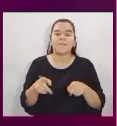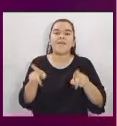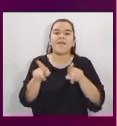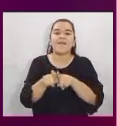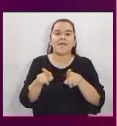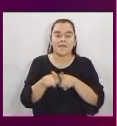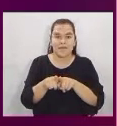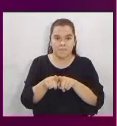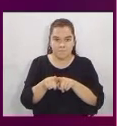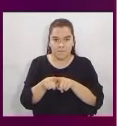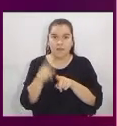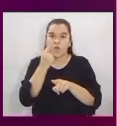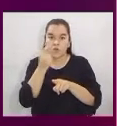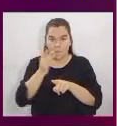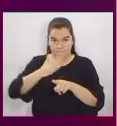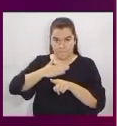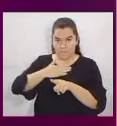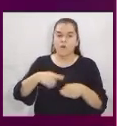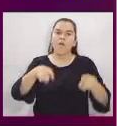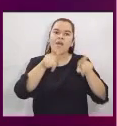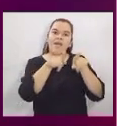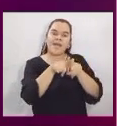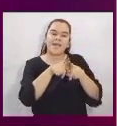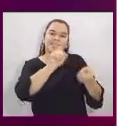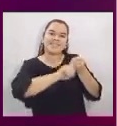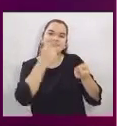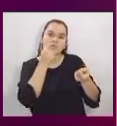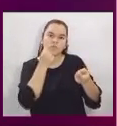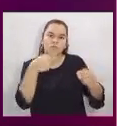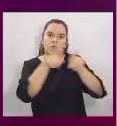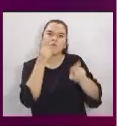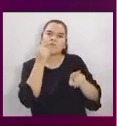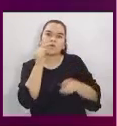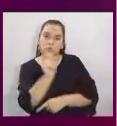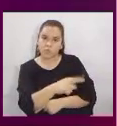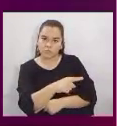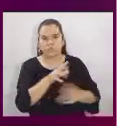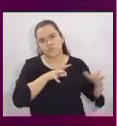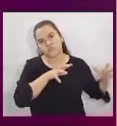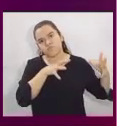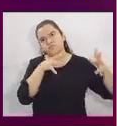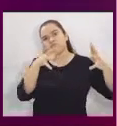hermanos de una parte y de otra, es decir, mi hermano y el hermano de mi marido.